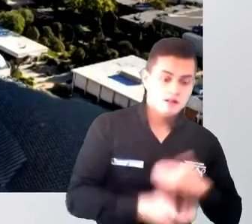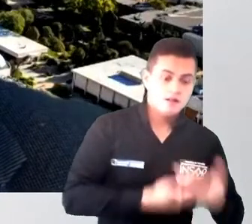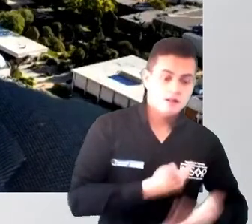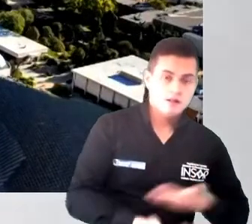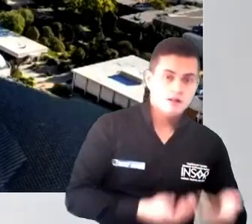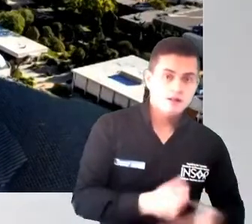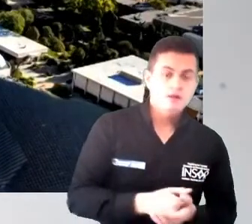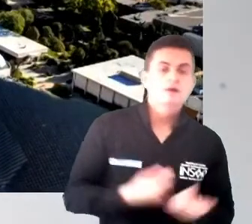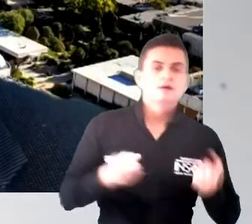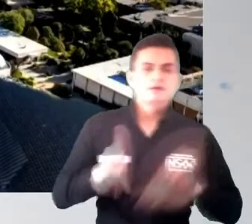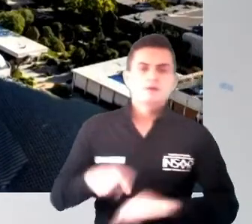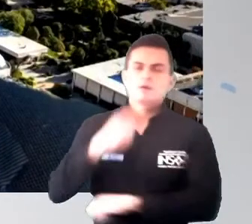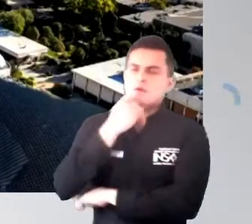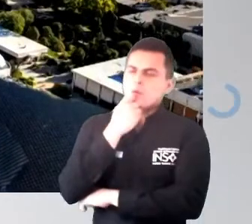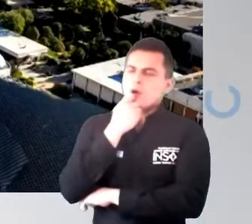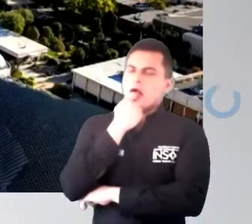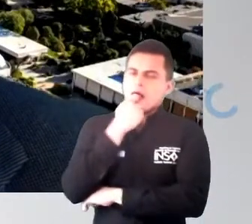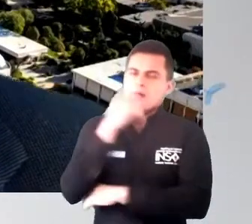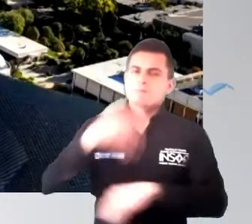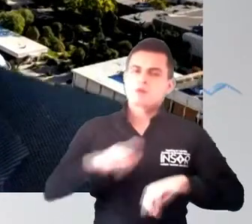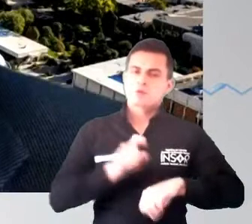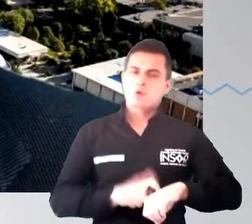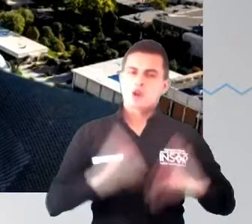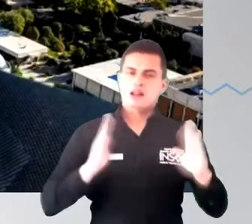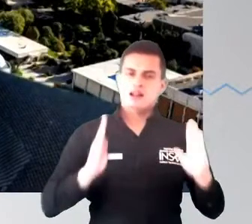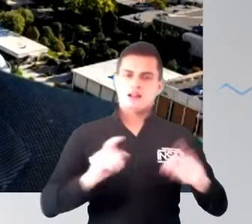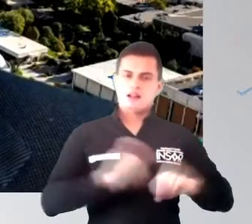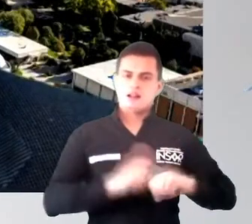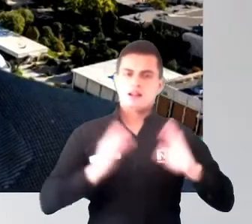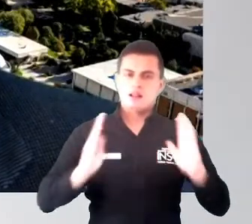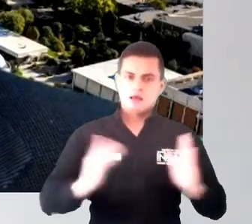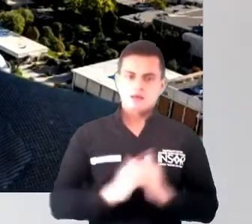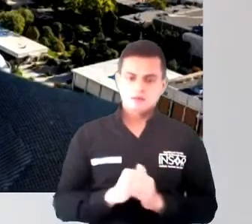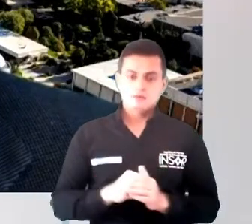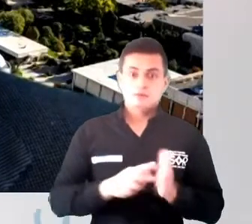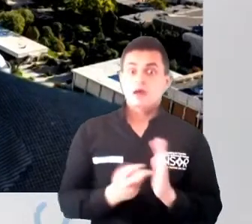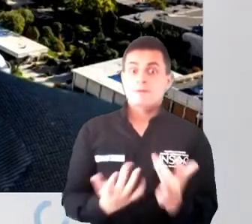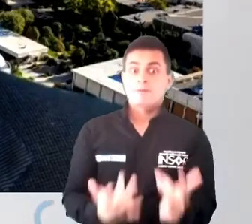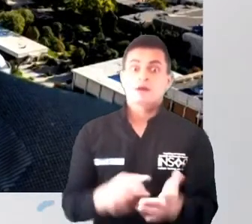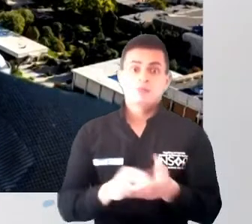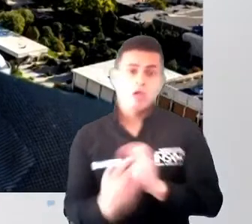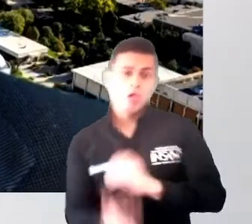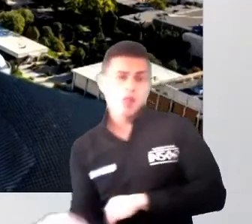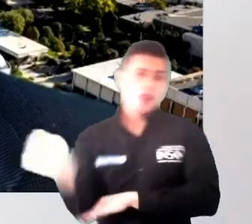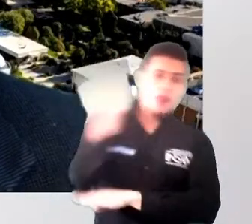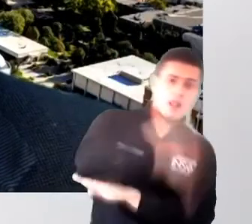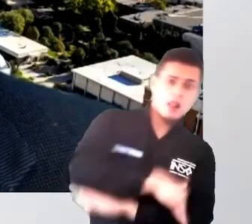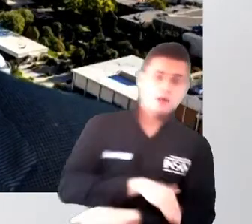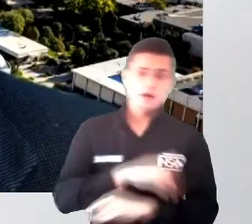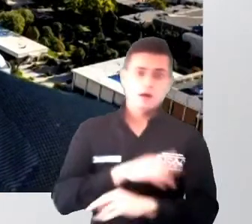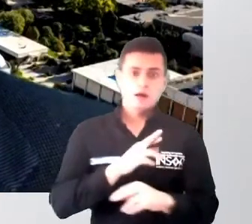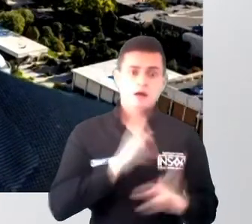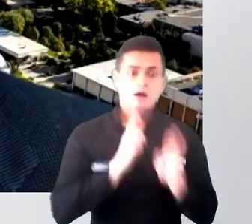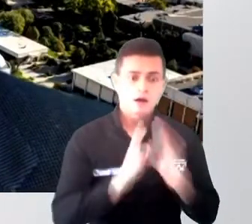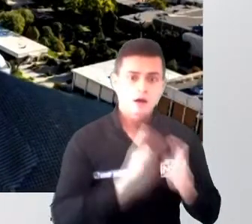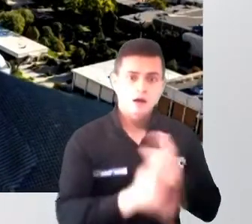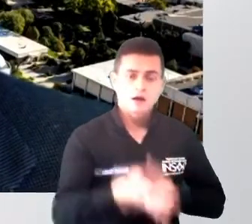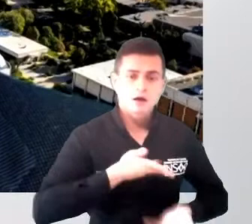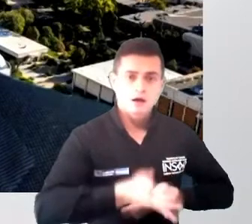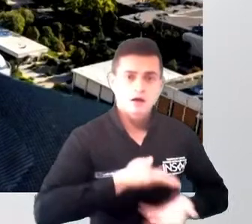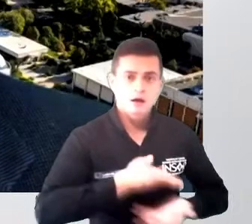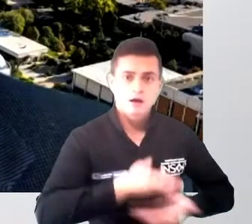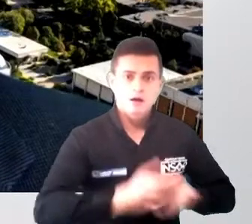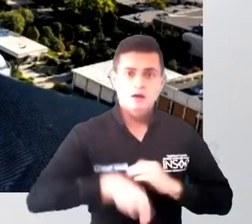expectativas y límites para que los estudiantes sepan qué pueden esperar es esencial. No tiene que ser que estás